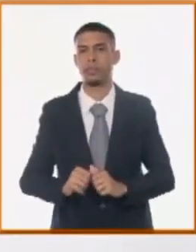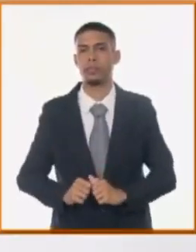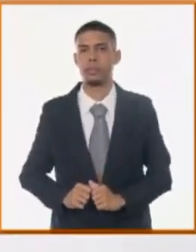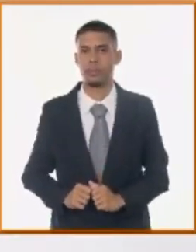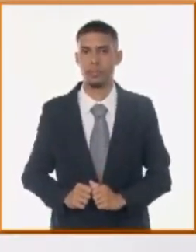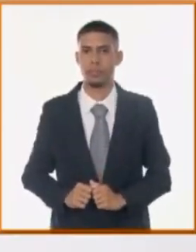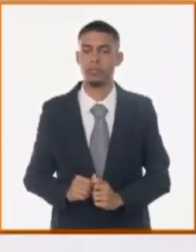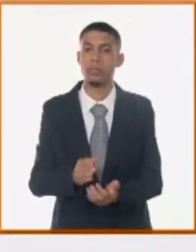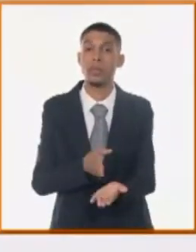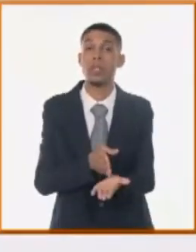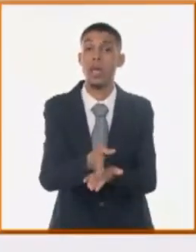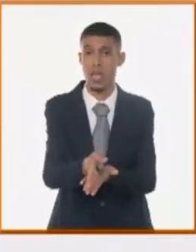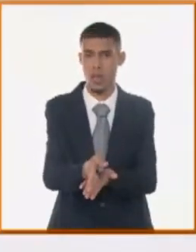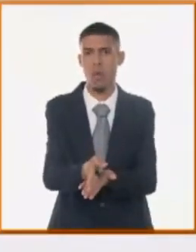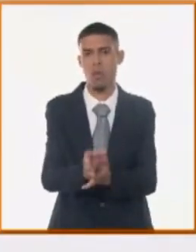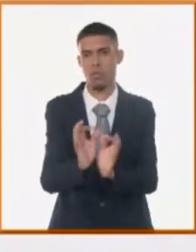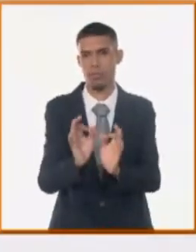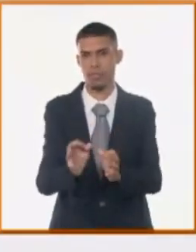Seguimos en combate.